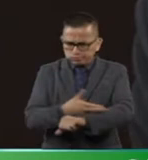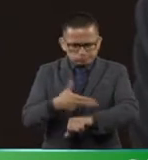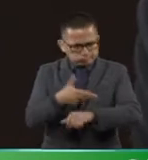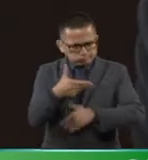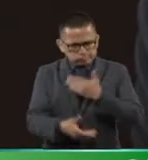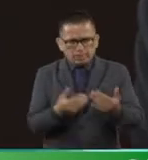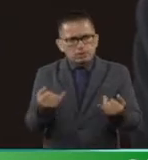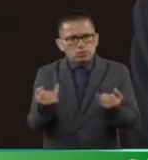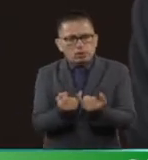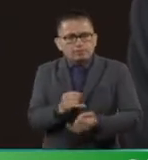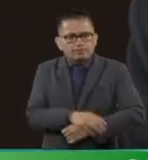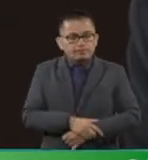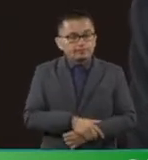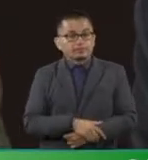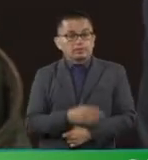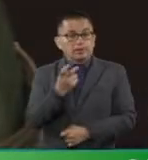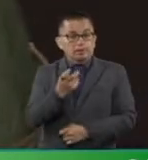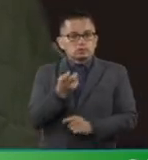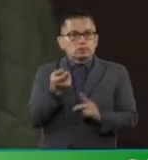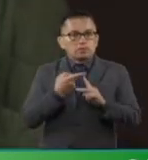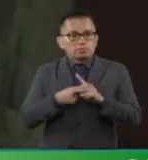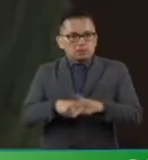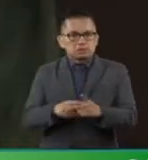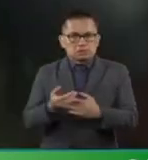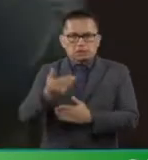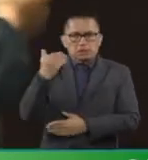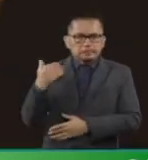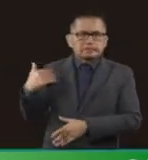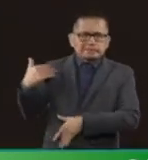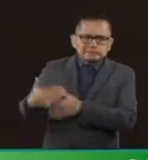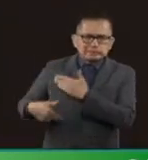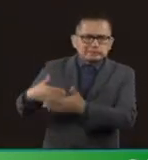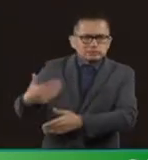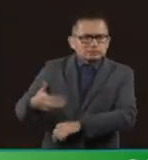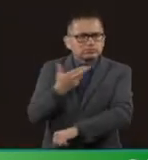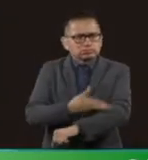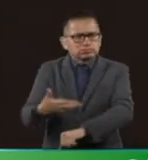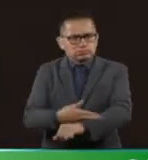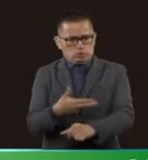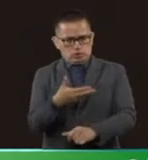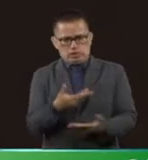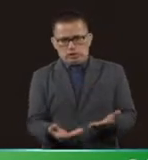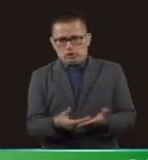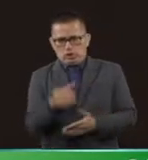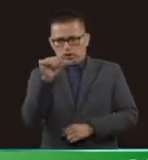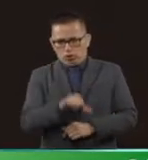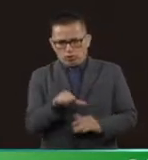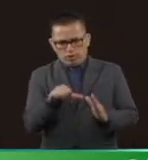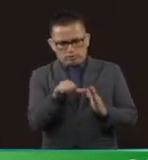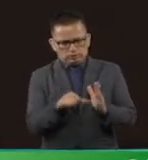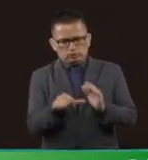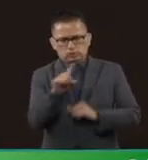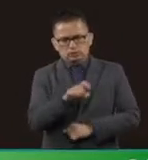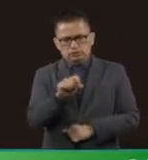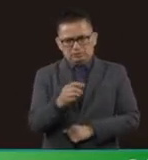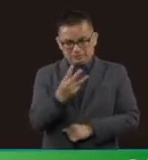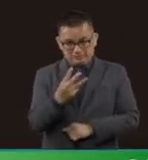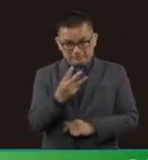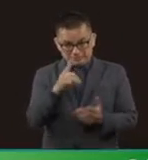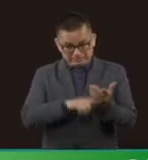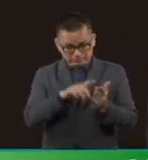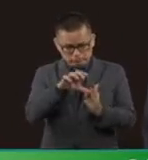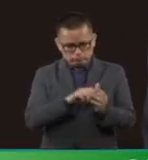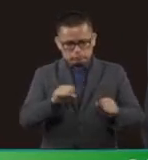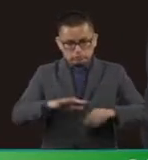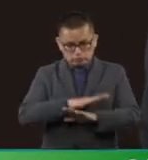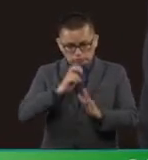hoy podemos cerrar con la reforma constitucional del artículo 123. Pero en junio